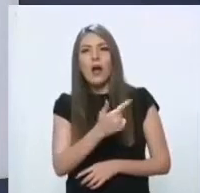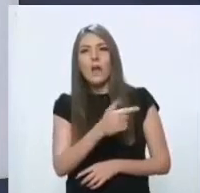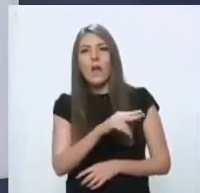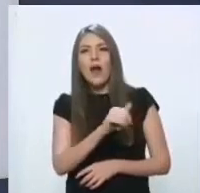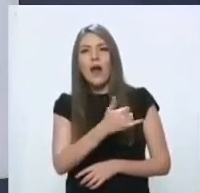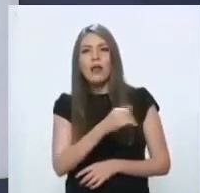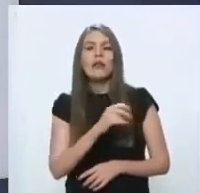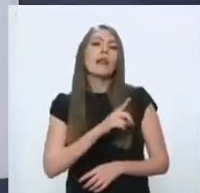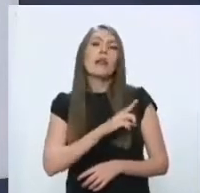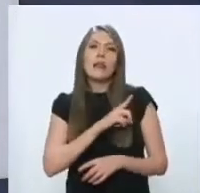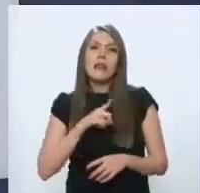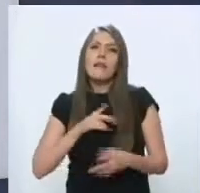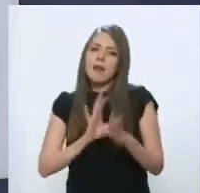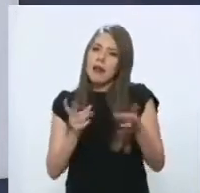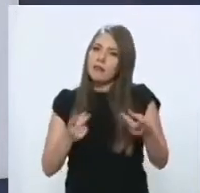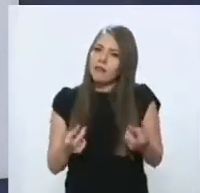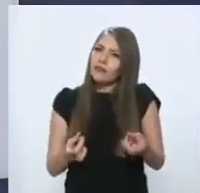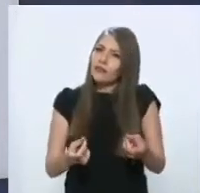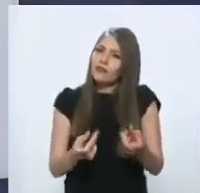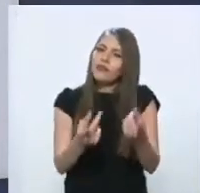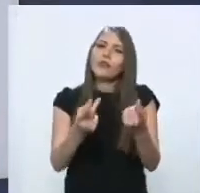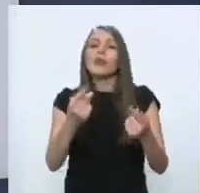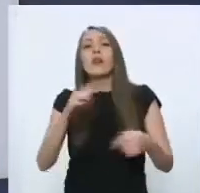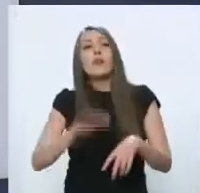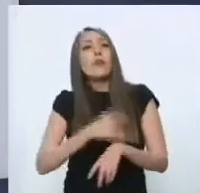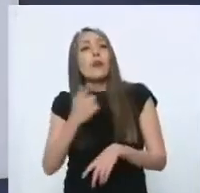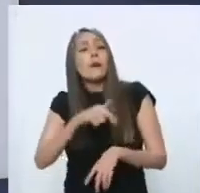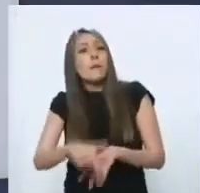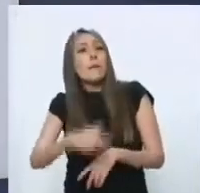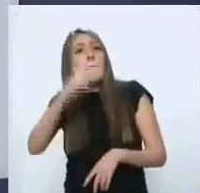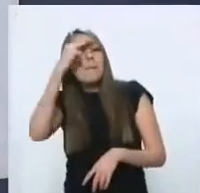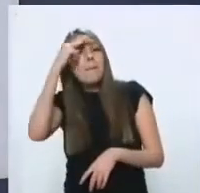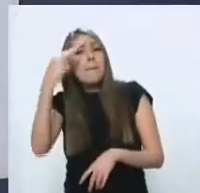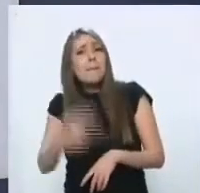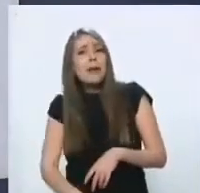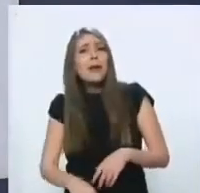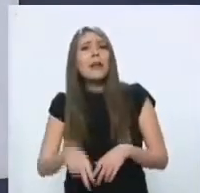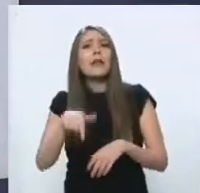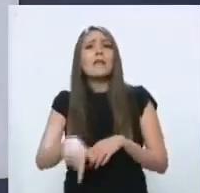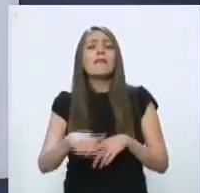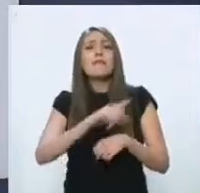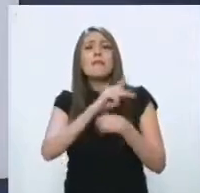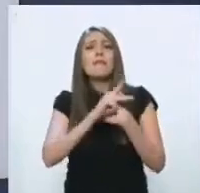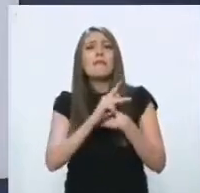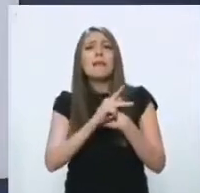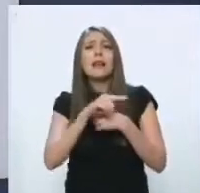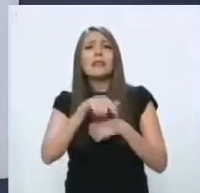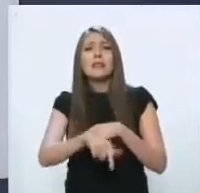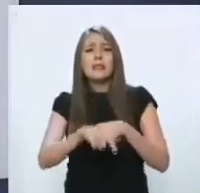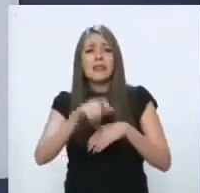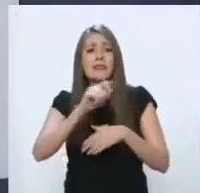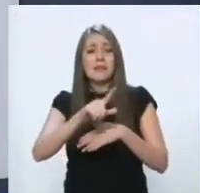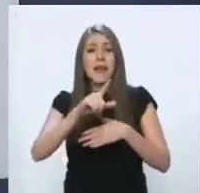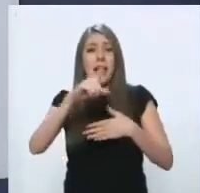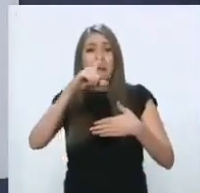acelerador. México es de los países que menos recauda impuestos en América Latina, es alrededor